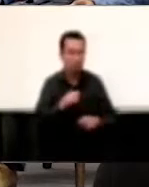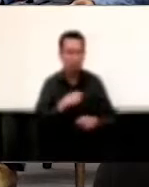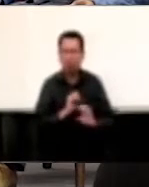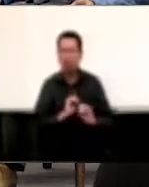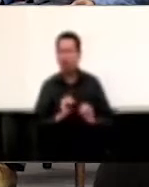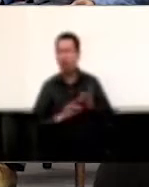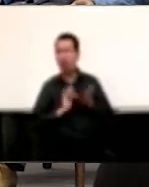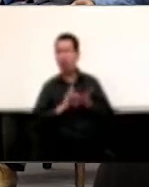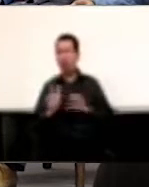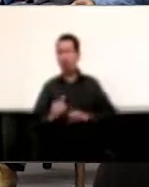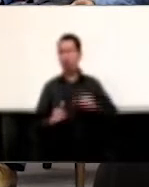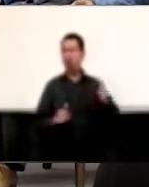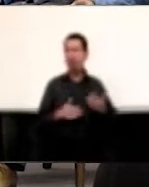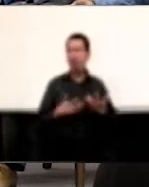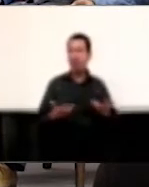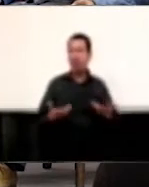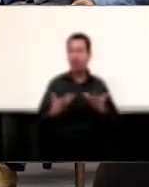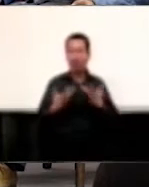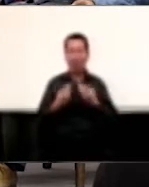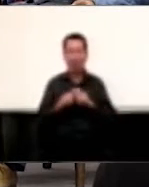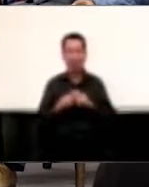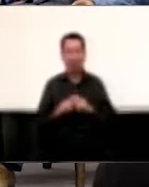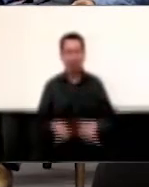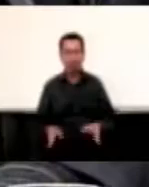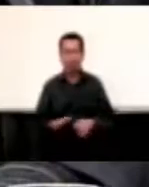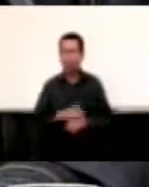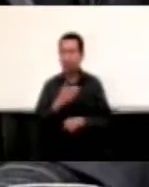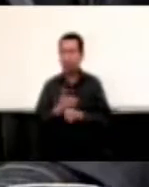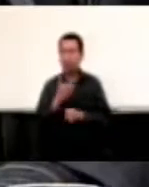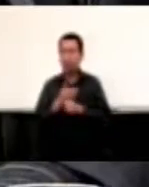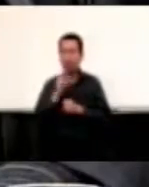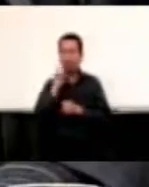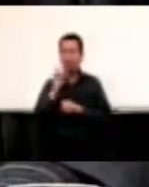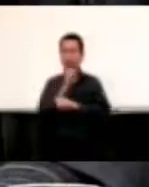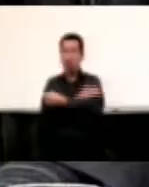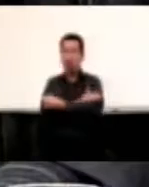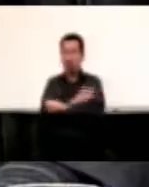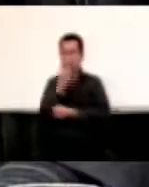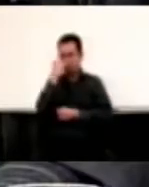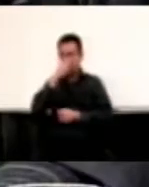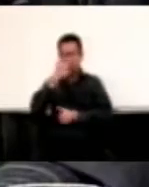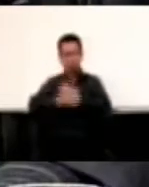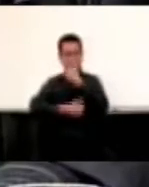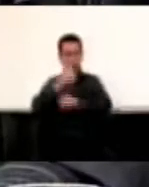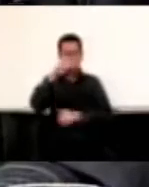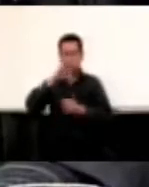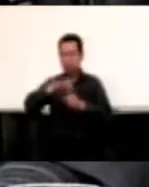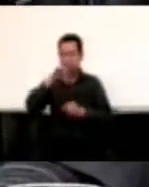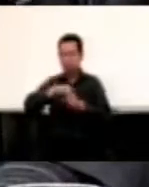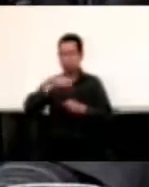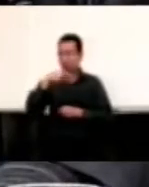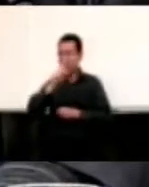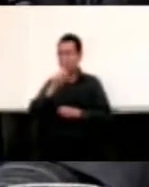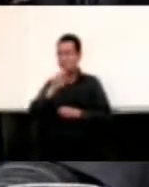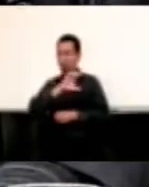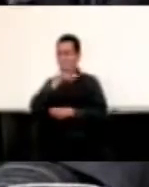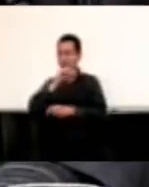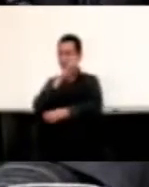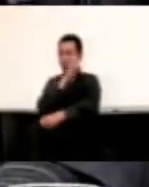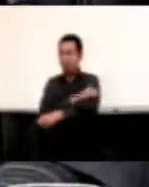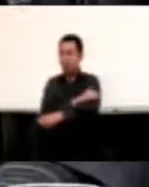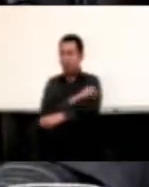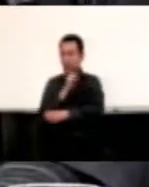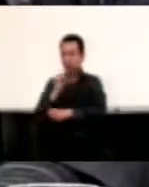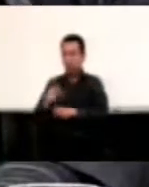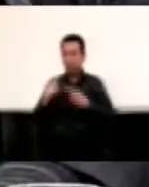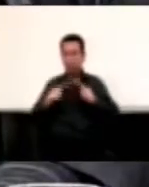financiamiento público, en lugar de fortalecerlo, quizás lo fortaleció a nivel de burocracia, de recursos, pero no lo fortaleció en cuanto a sus raíces que